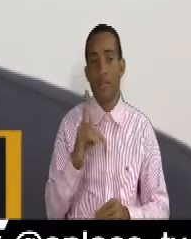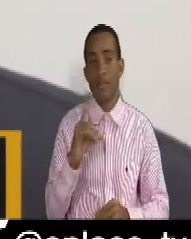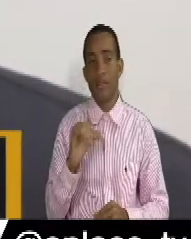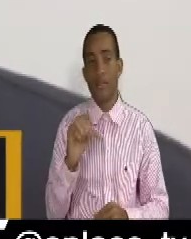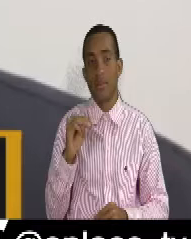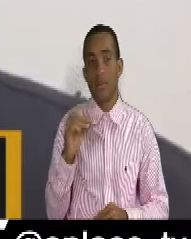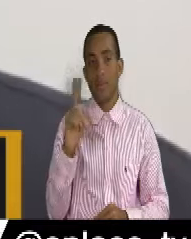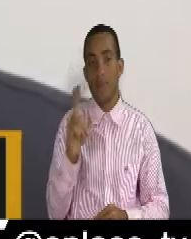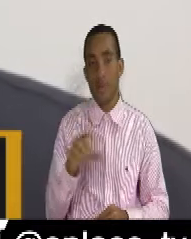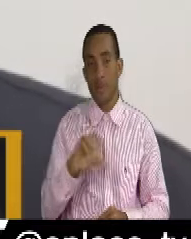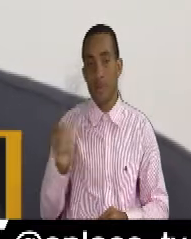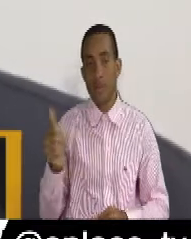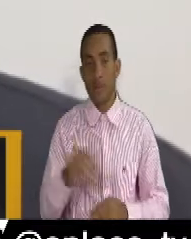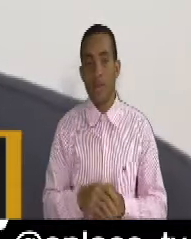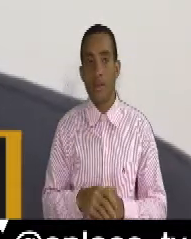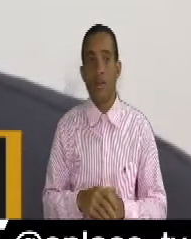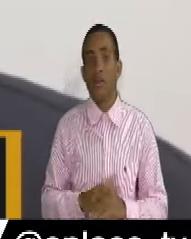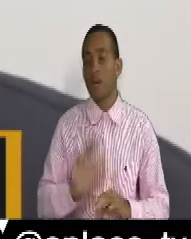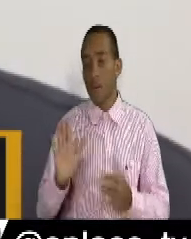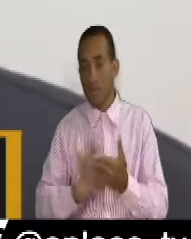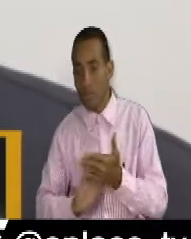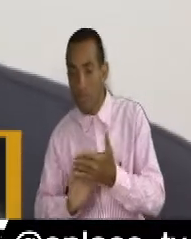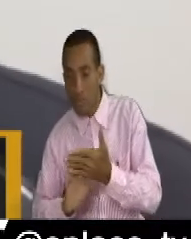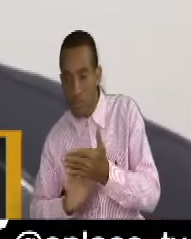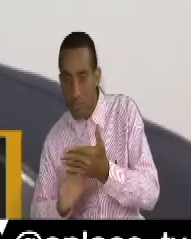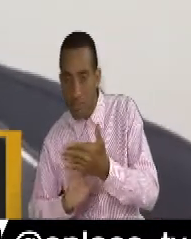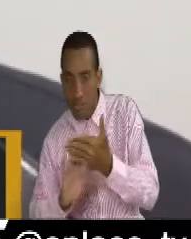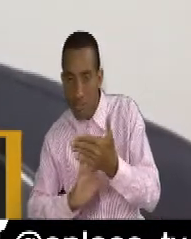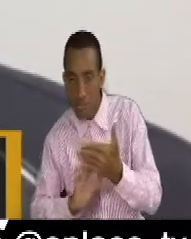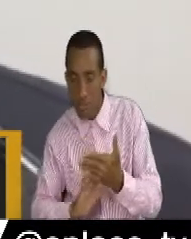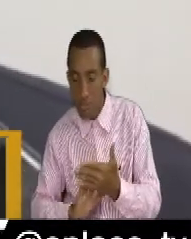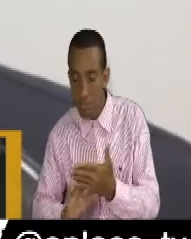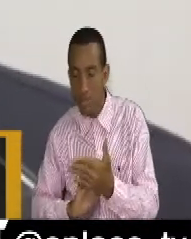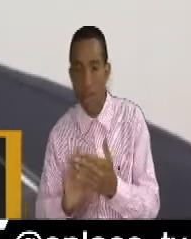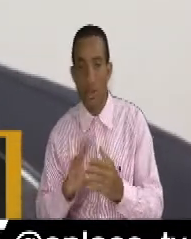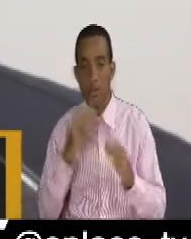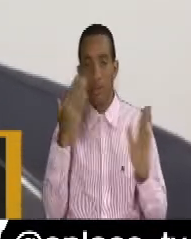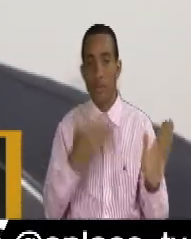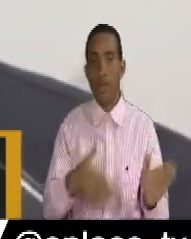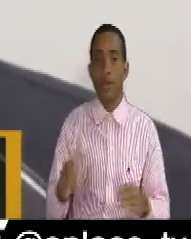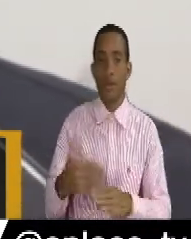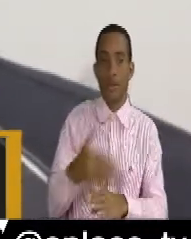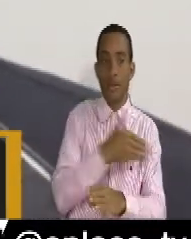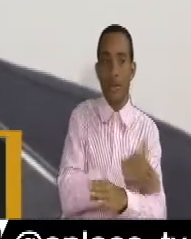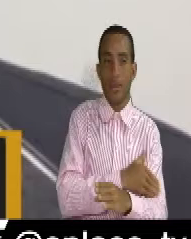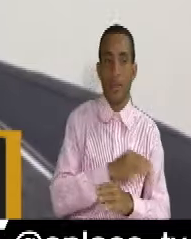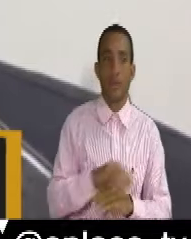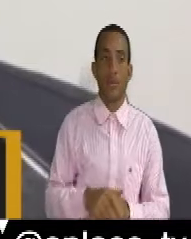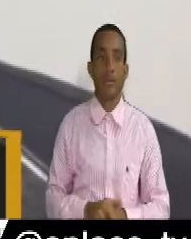de Viscorreductora, de acuerdo con los programas que estaban concebidos y planeados con suficiente anticipación. Para el mes